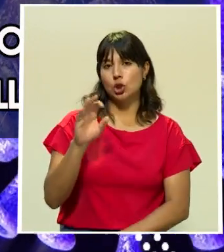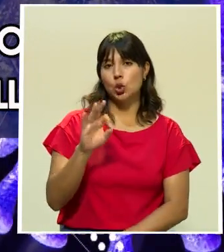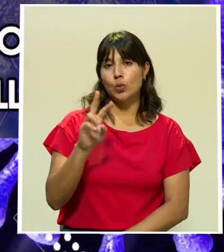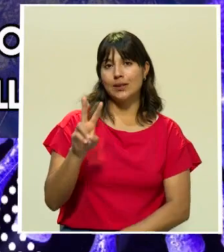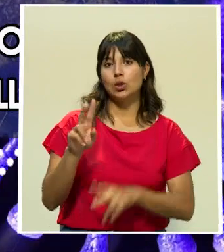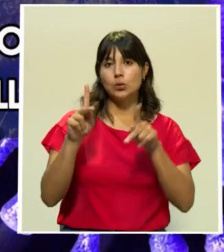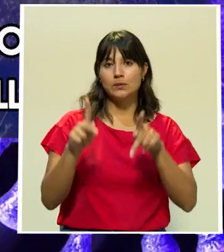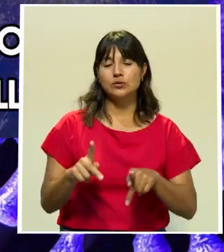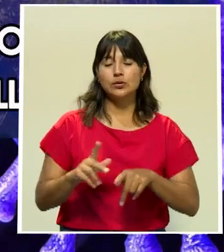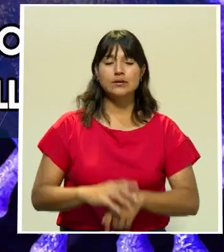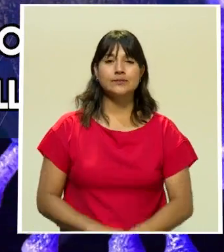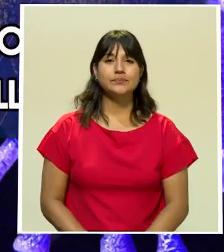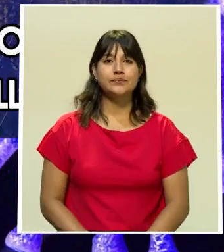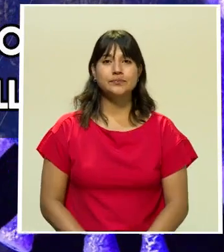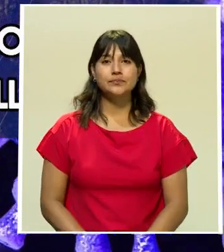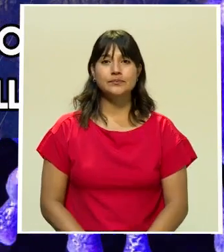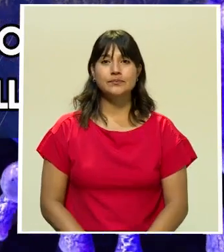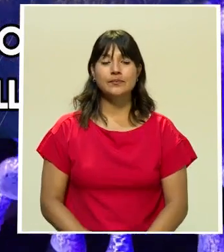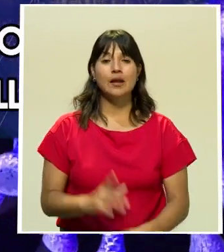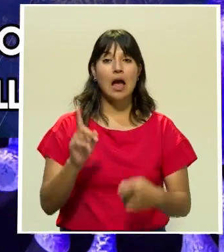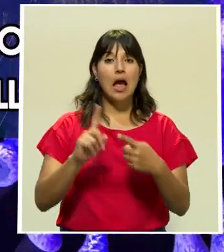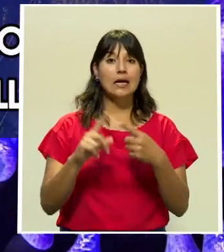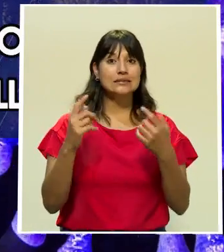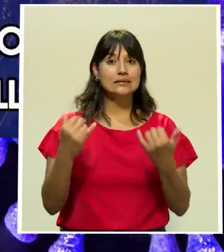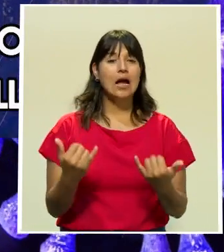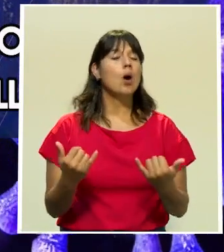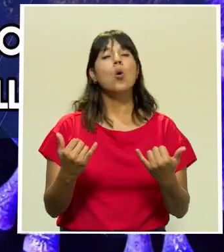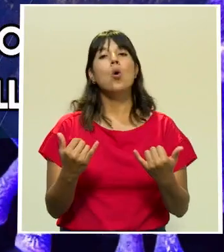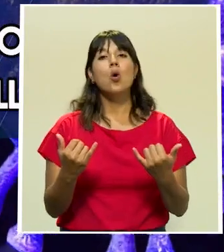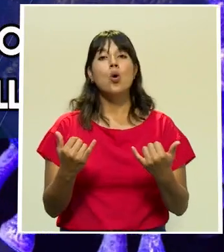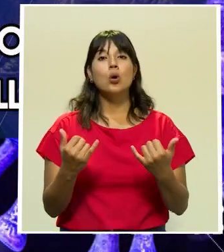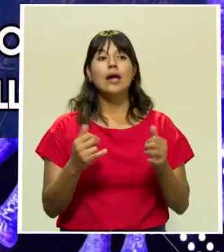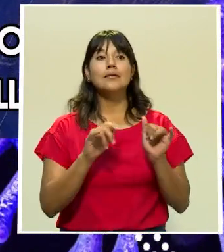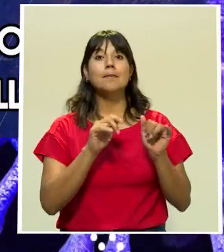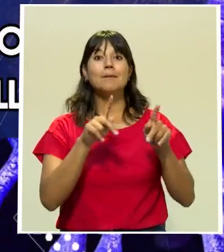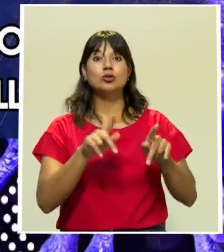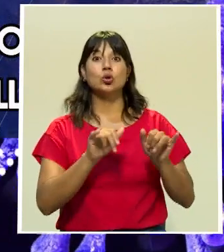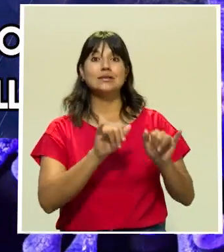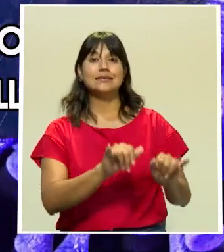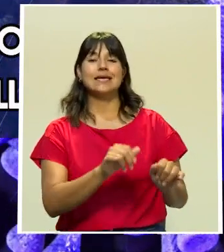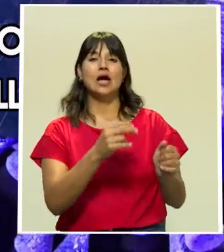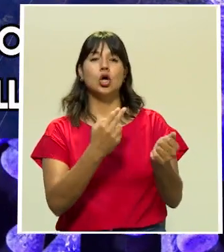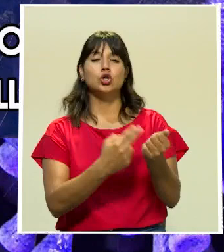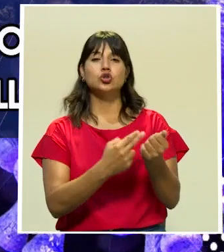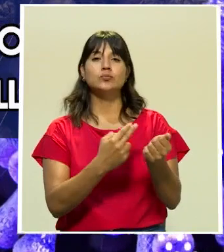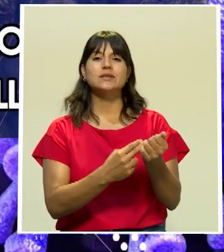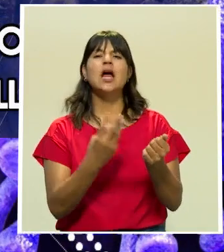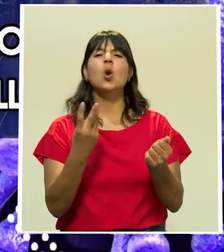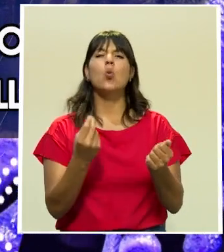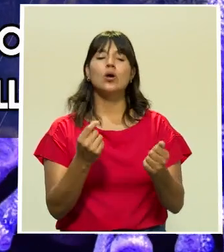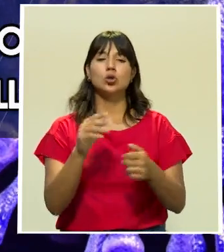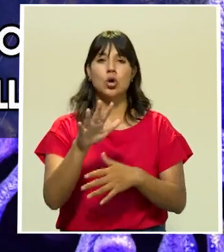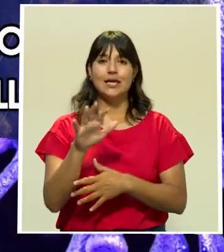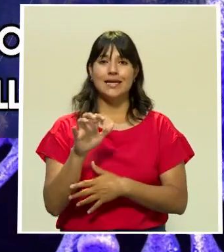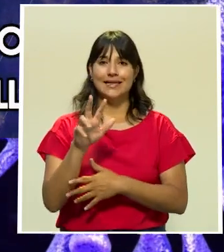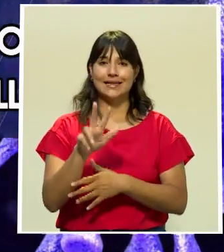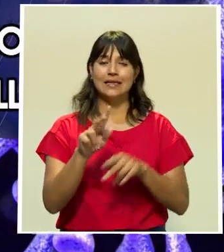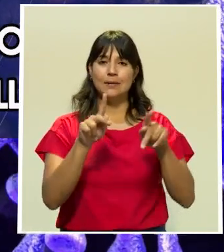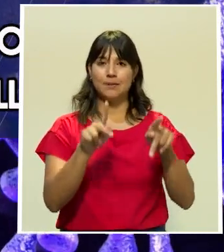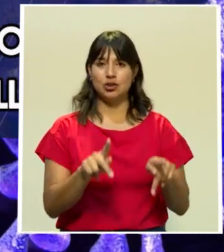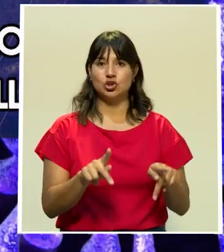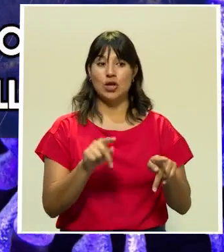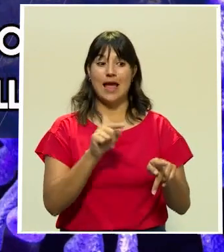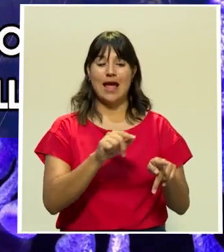61.192 personas. A la fecha se encuentran internadas en los hospitales de la Caja 503